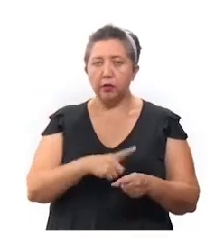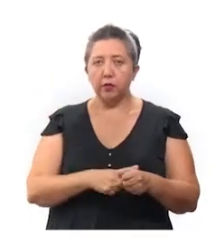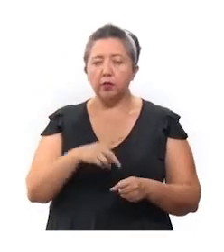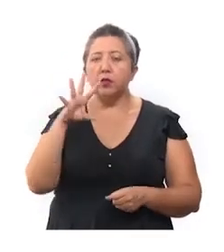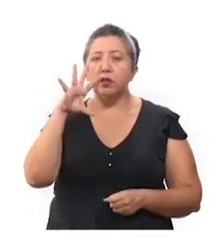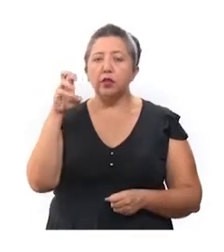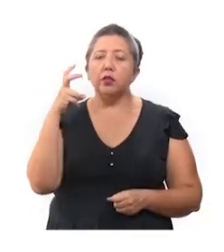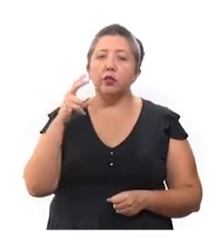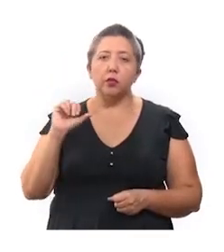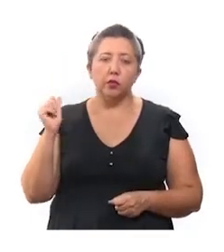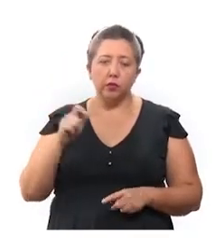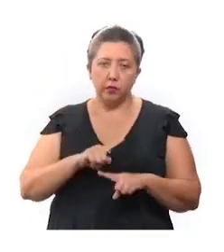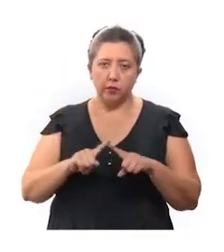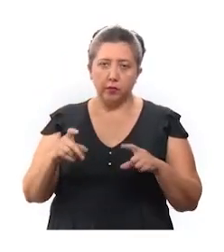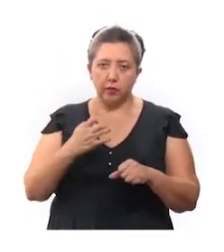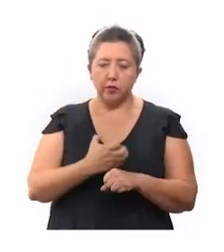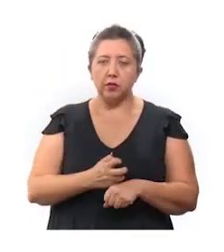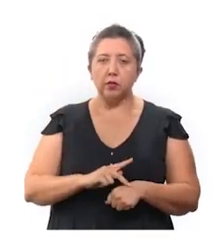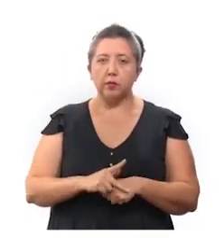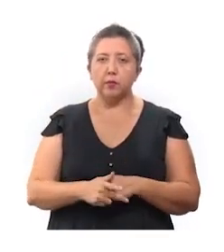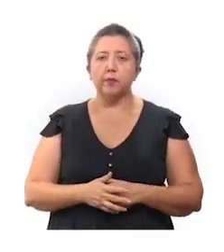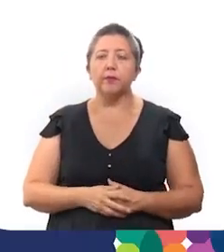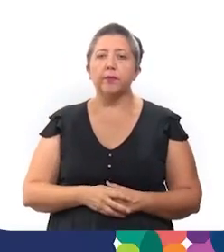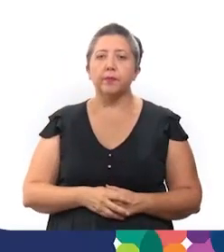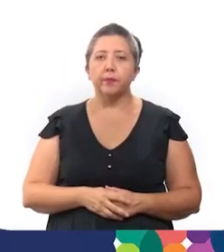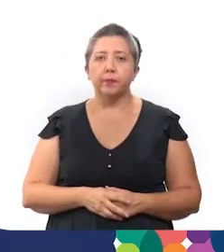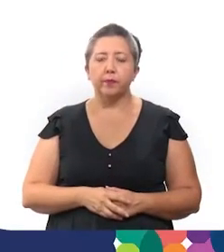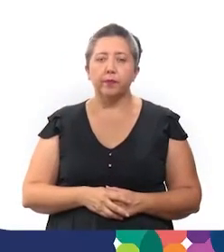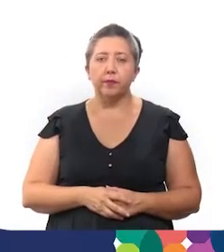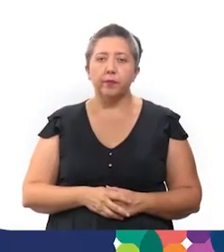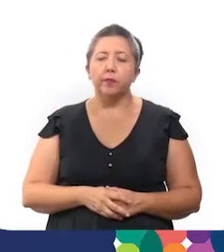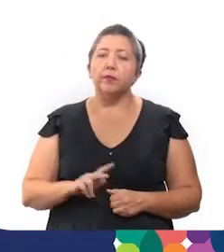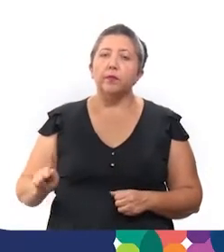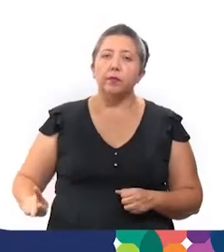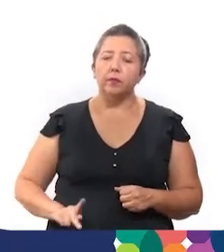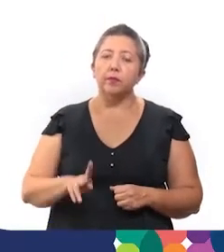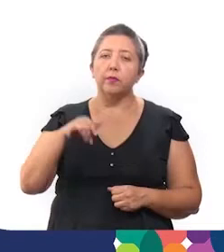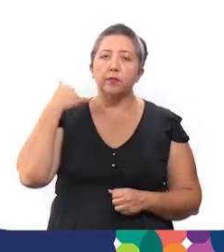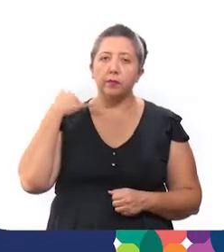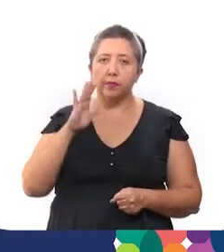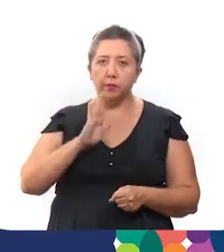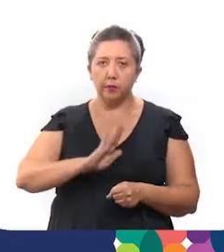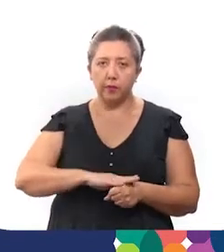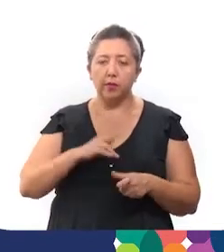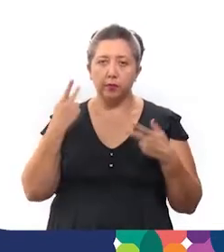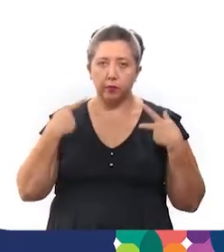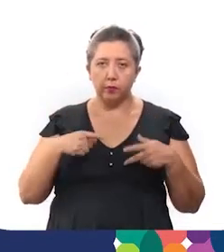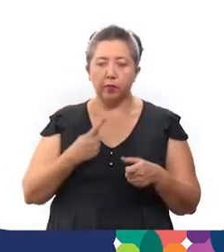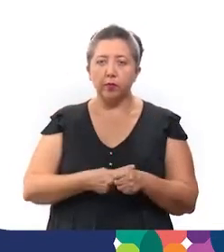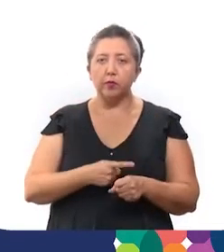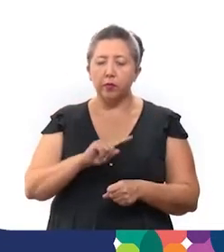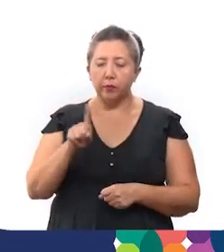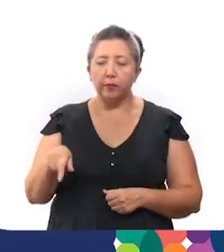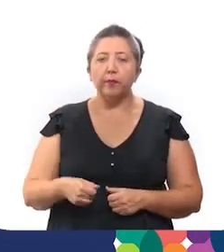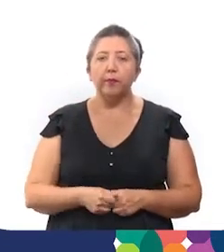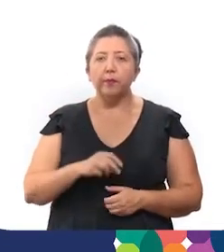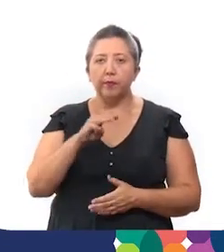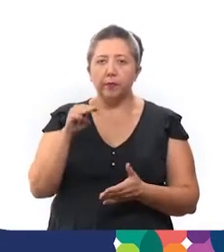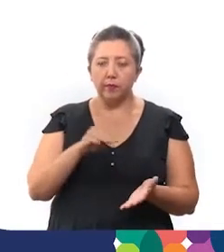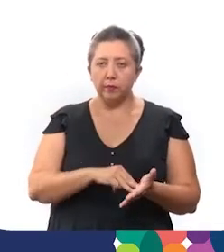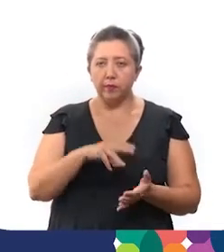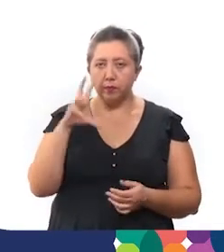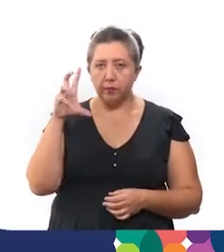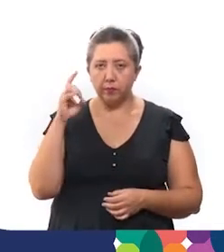positivos, 502 son de otro país u otro estado. Los municipios de Yucatán con mayor número de personas contagiadas son Mérida